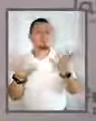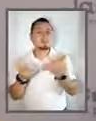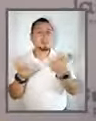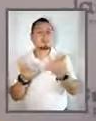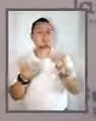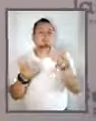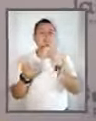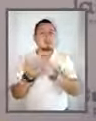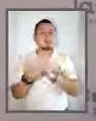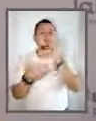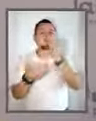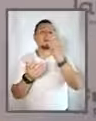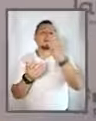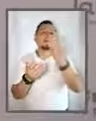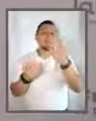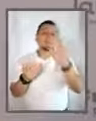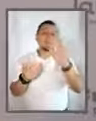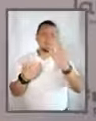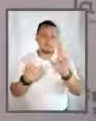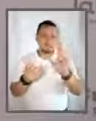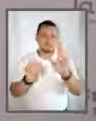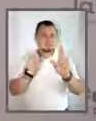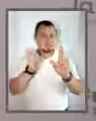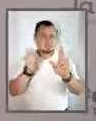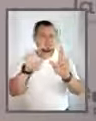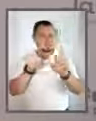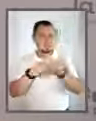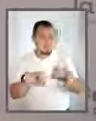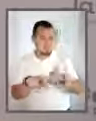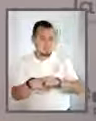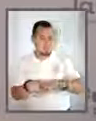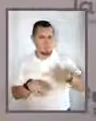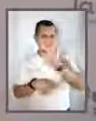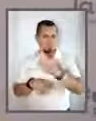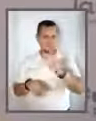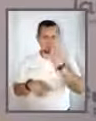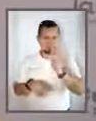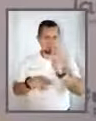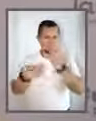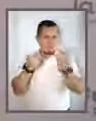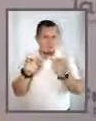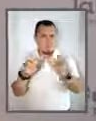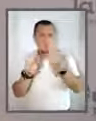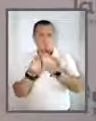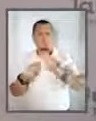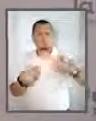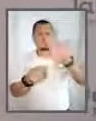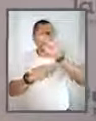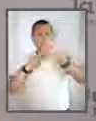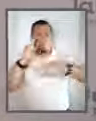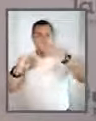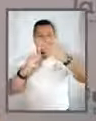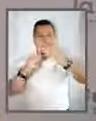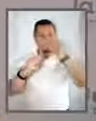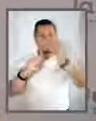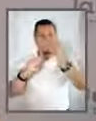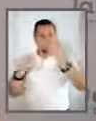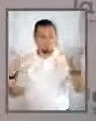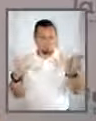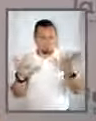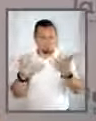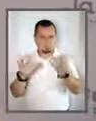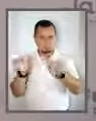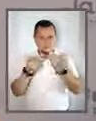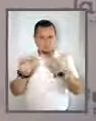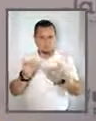del caso a través de PCR. Hay, sin embargo, muchísima información en todo el mundo que habla de que se han estado